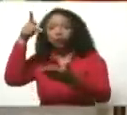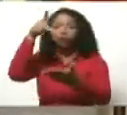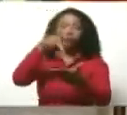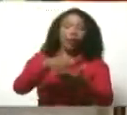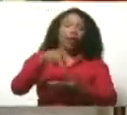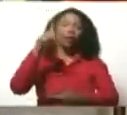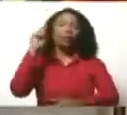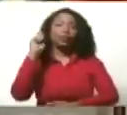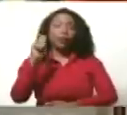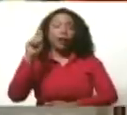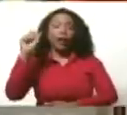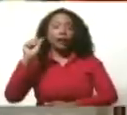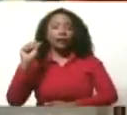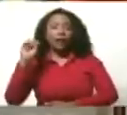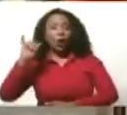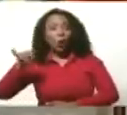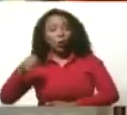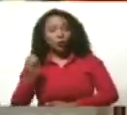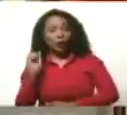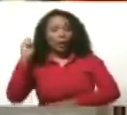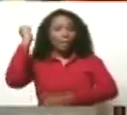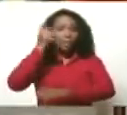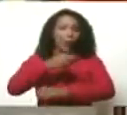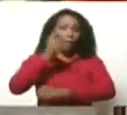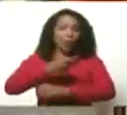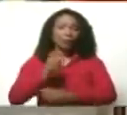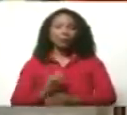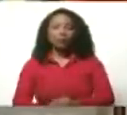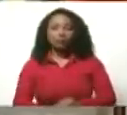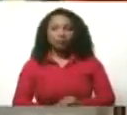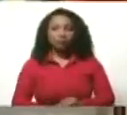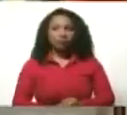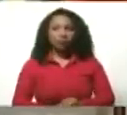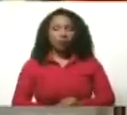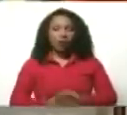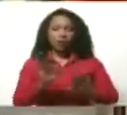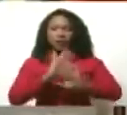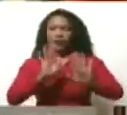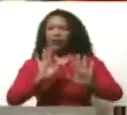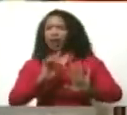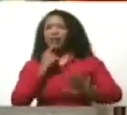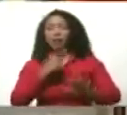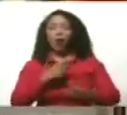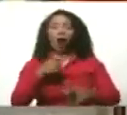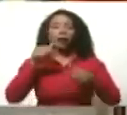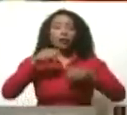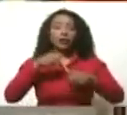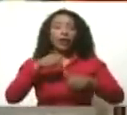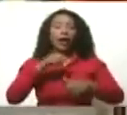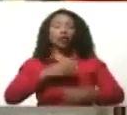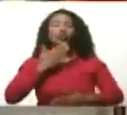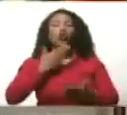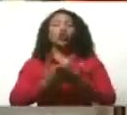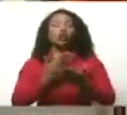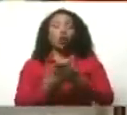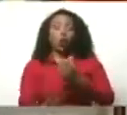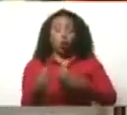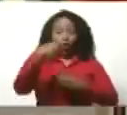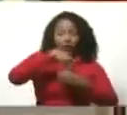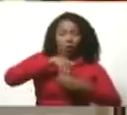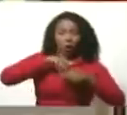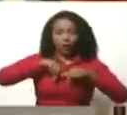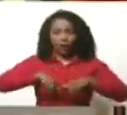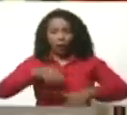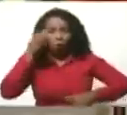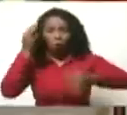TCJ, ya, digamos, blindada la solicitud acá en lo interno, en nuestras